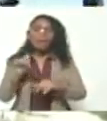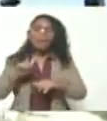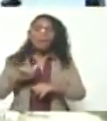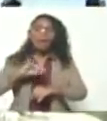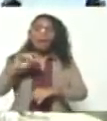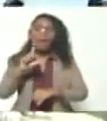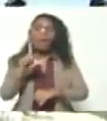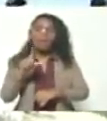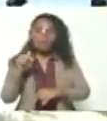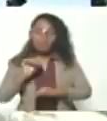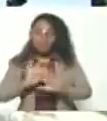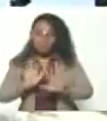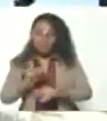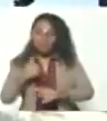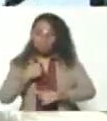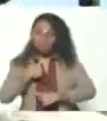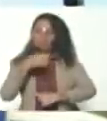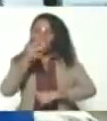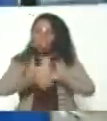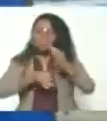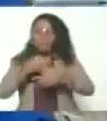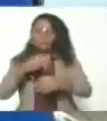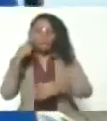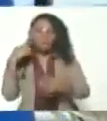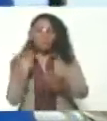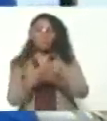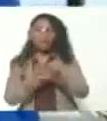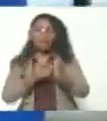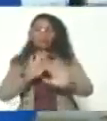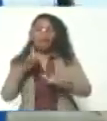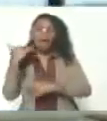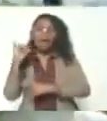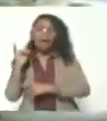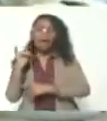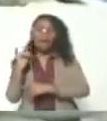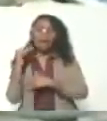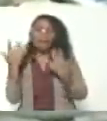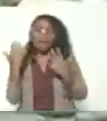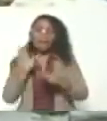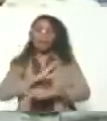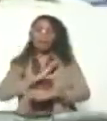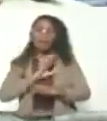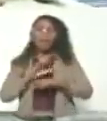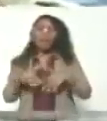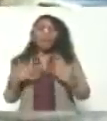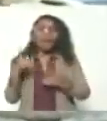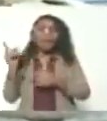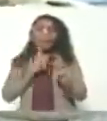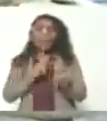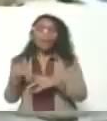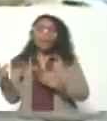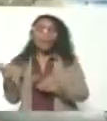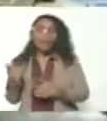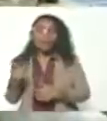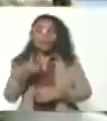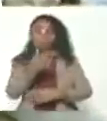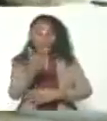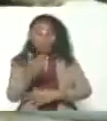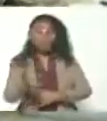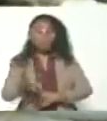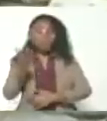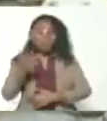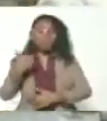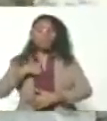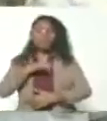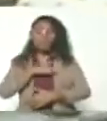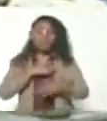voy a explicarlo. A partir con las pruebas que ya tenemos en la mano, cuál era el plan de ellos. Fíjense ustedes, esto es muy importante, lo que hemos